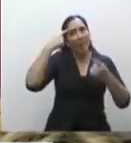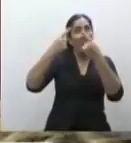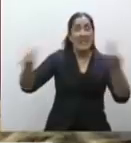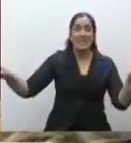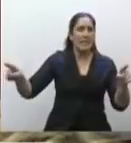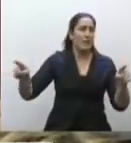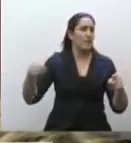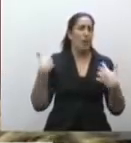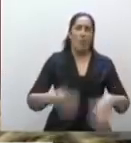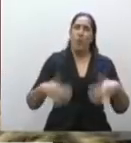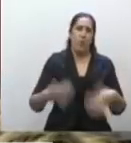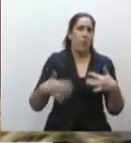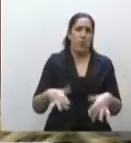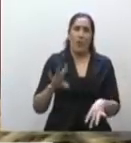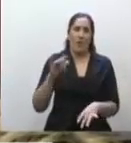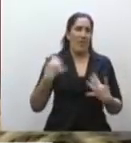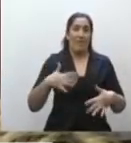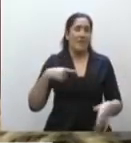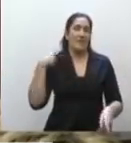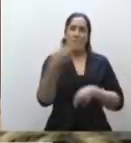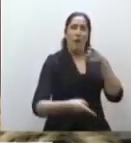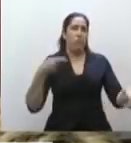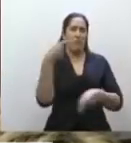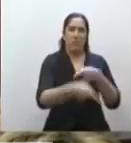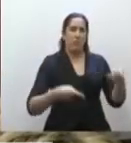me parece que la primera cuestión va a ser